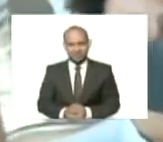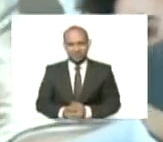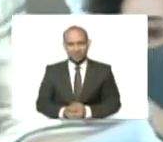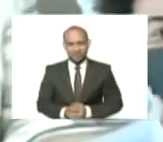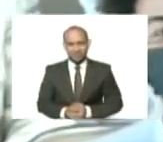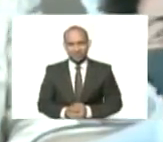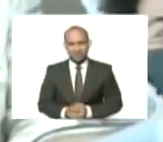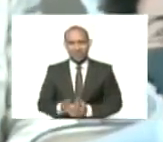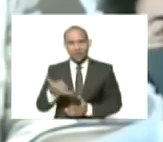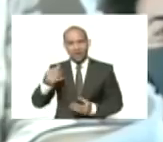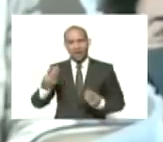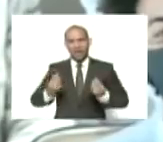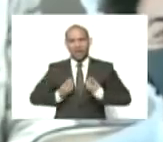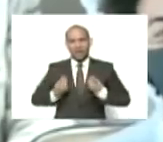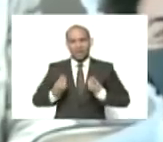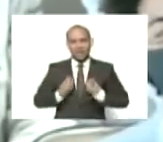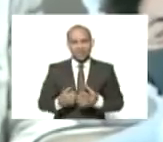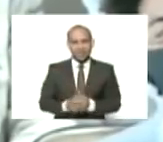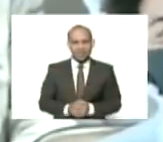Y hay vida.